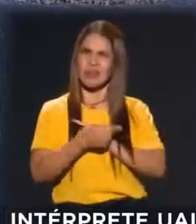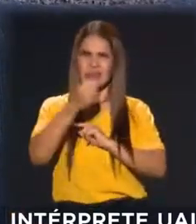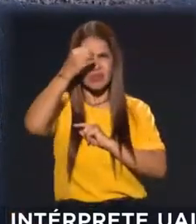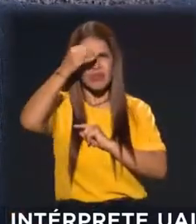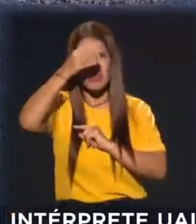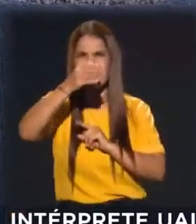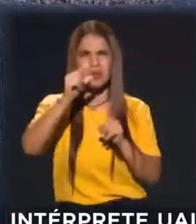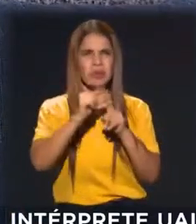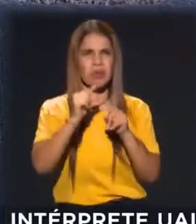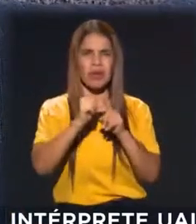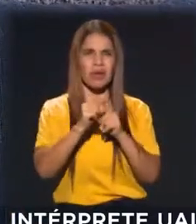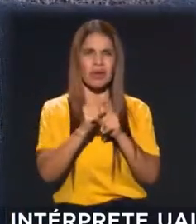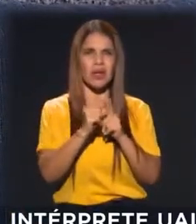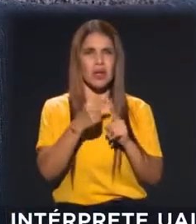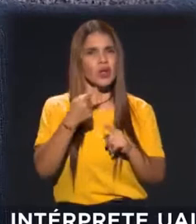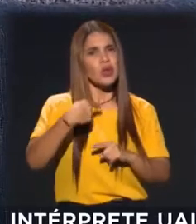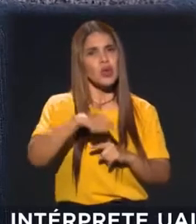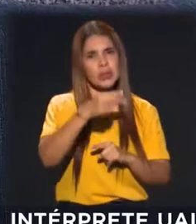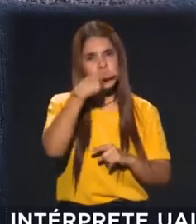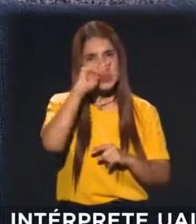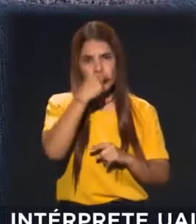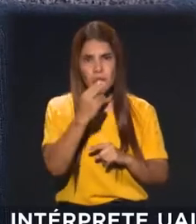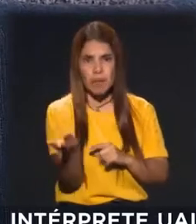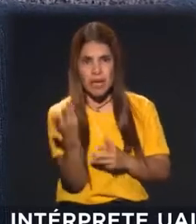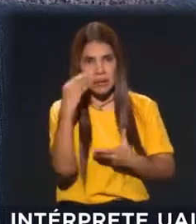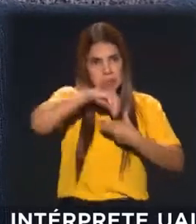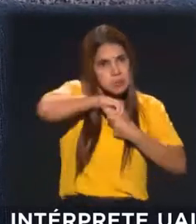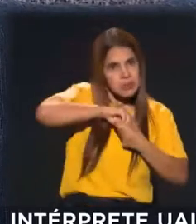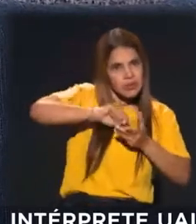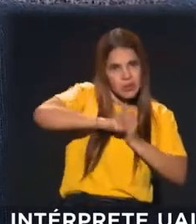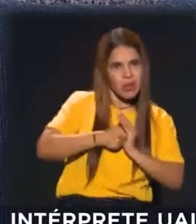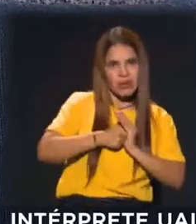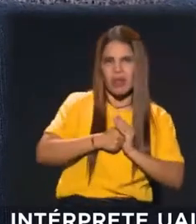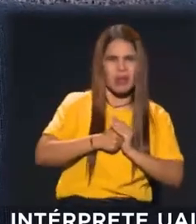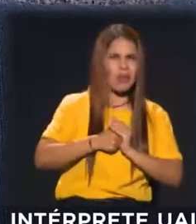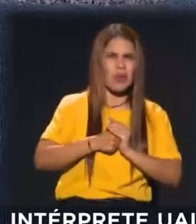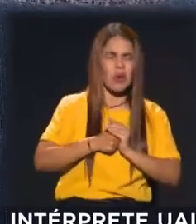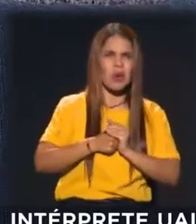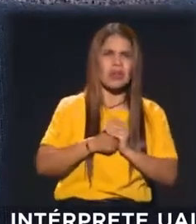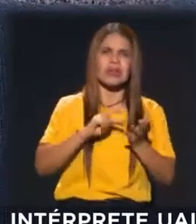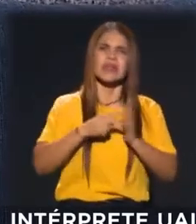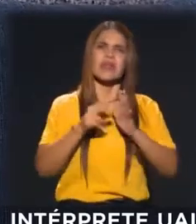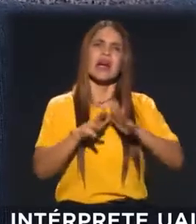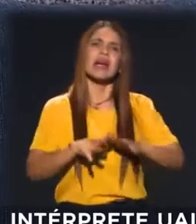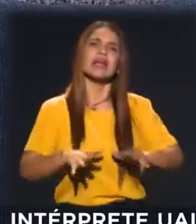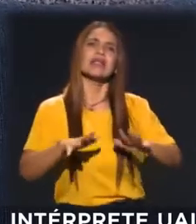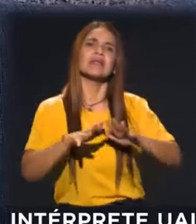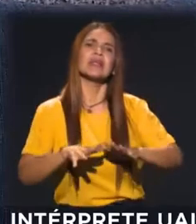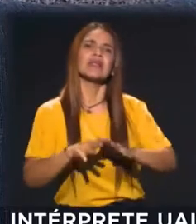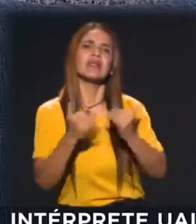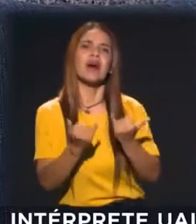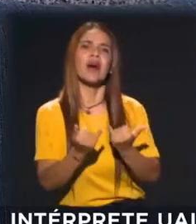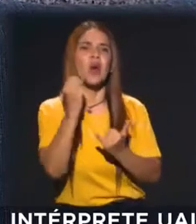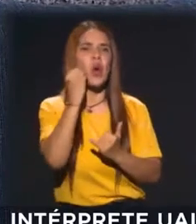comportamiento, entender que no son guarderías, son realmente sitios, y en este momento los hogares lo están